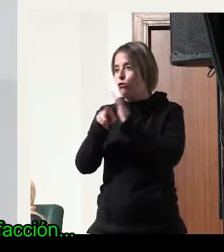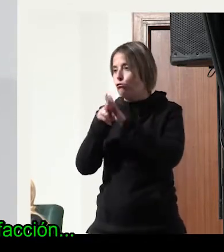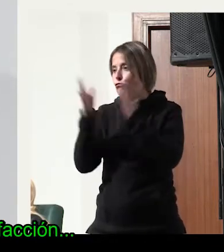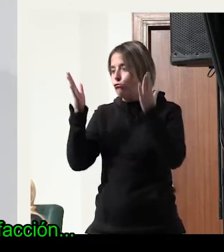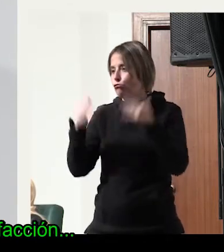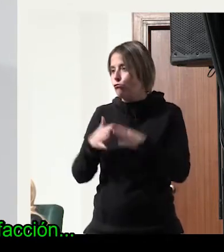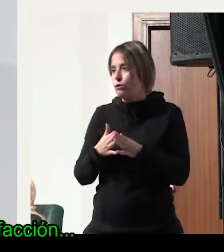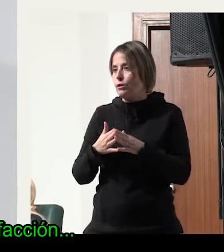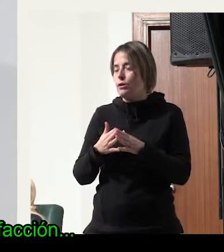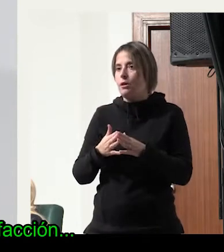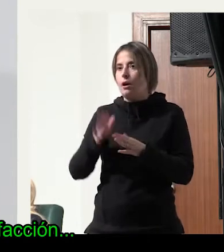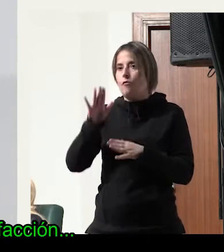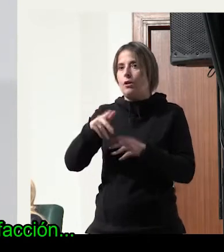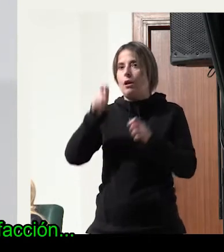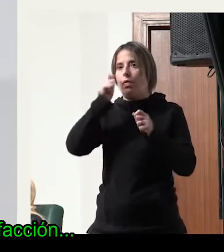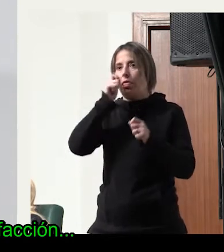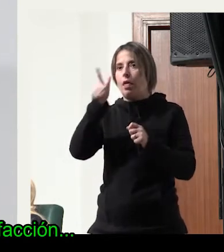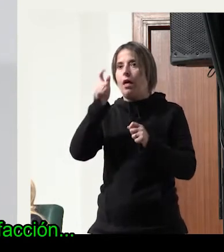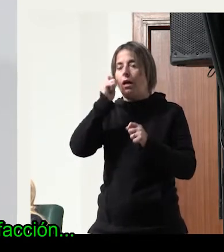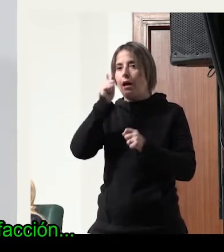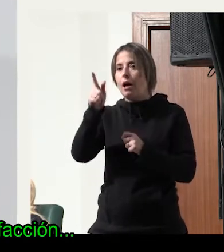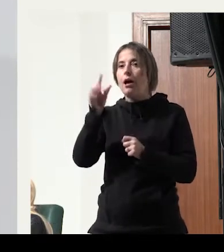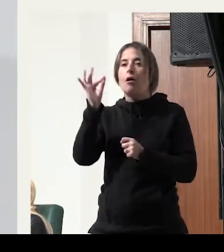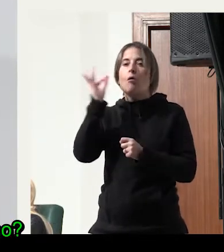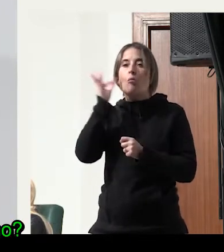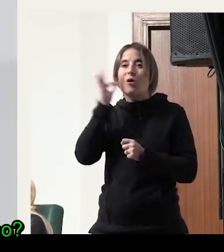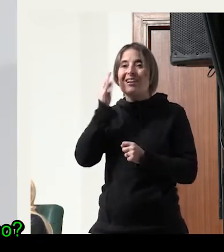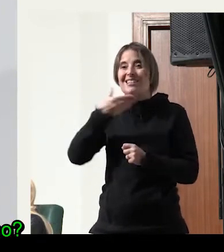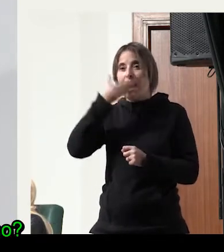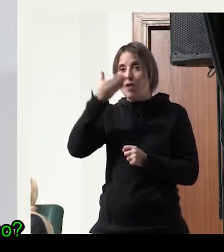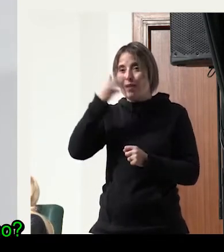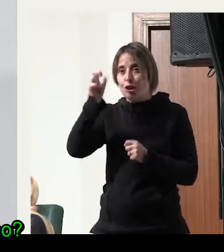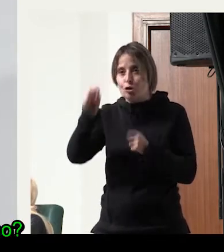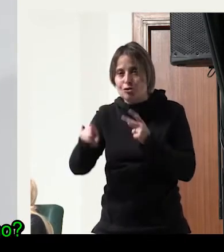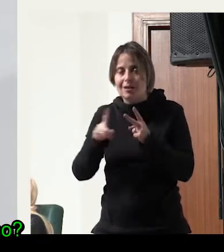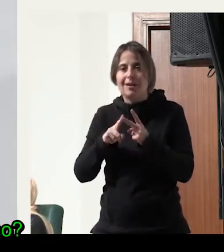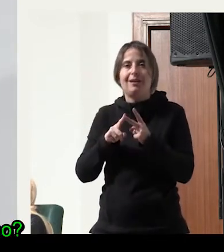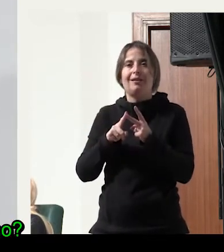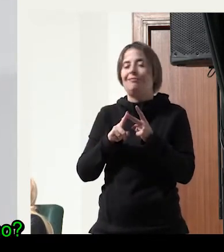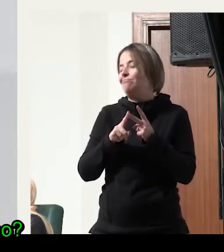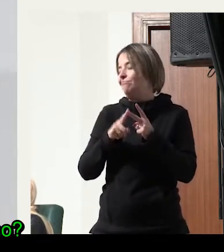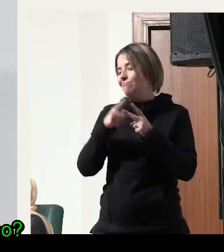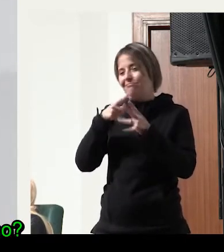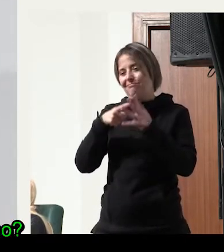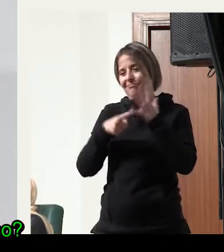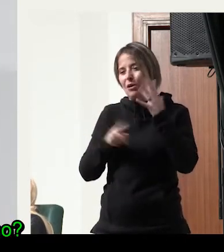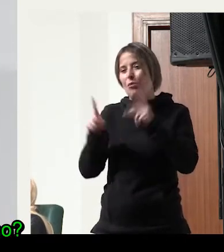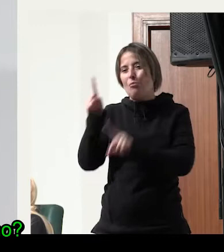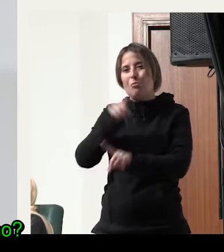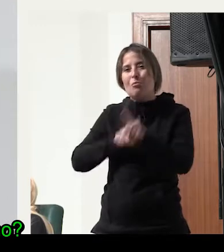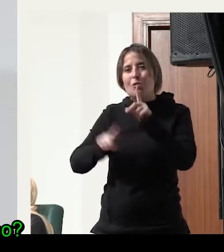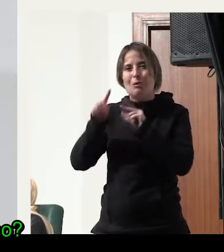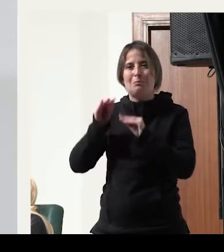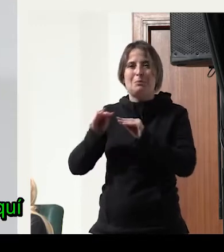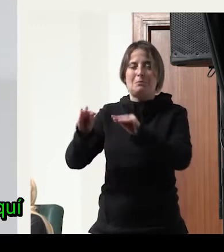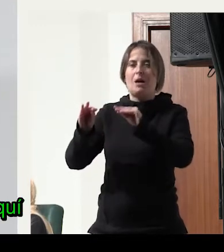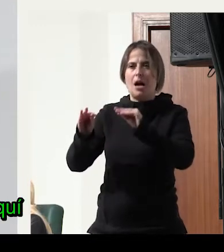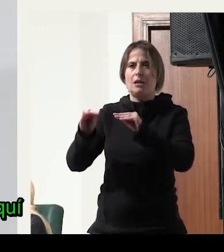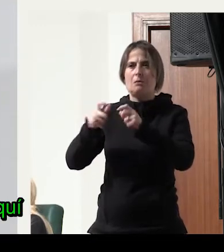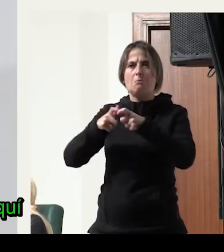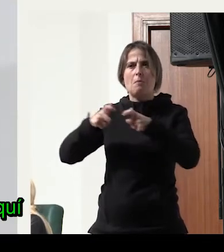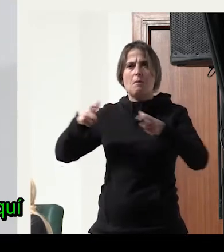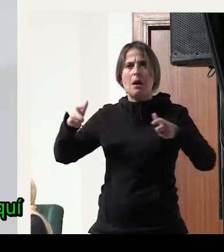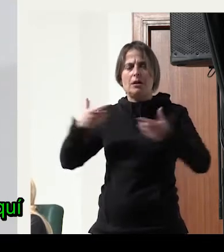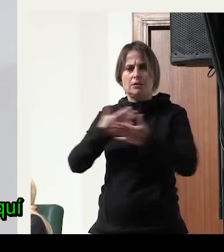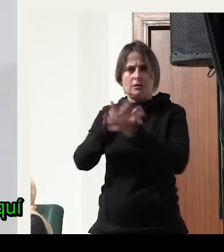ha ido descubriendo muchas mujeres que estaban viviendo sin calefacción, que, bueno, todos esos problemas que están muy extendidos, ¿no? Que